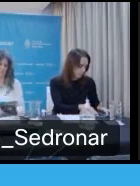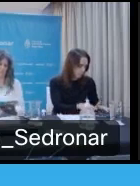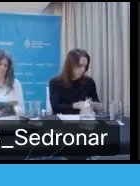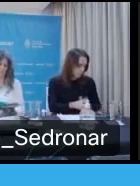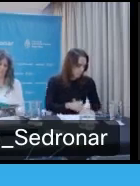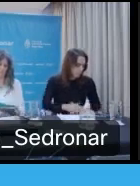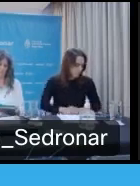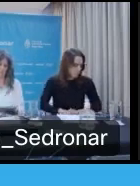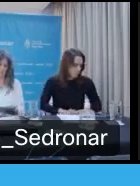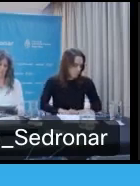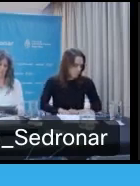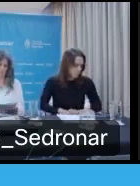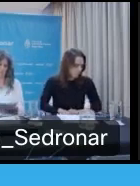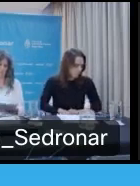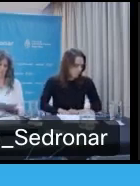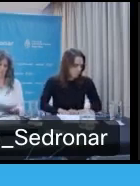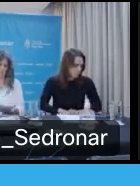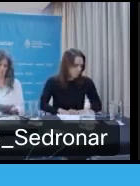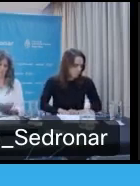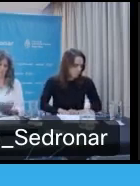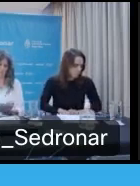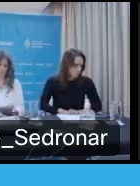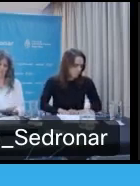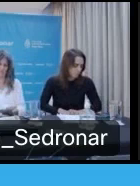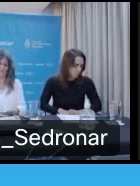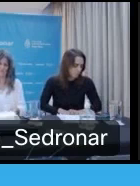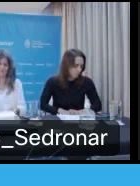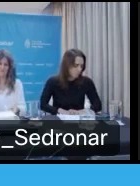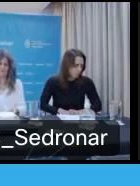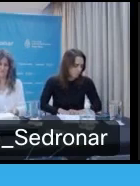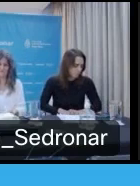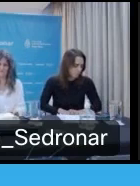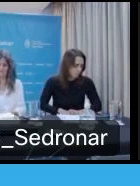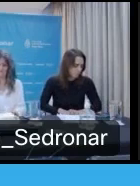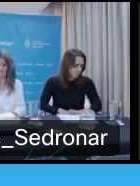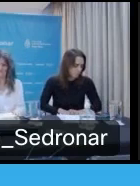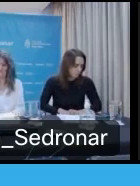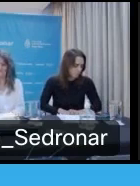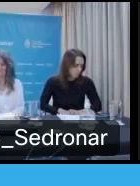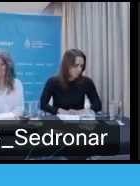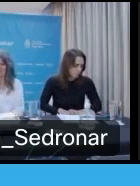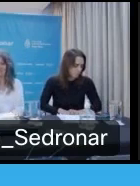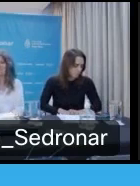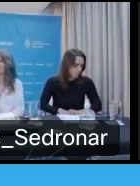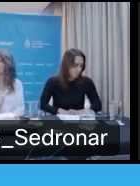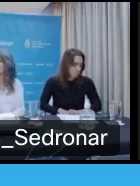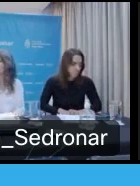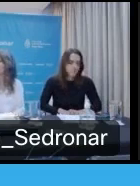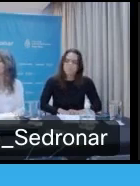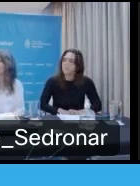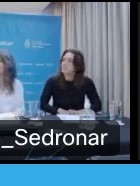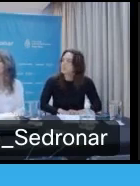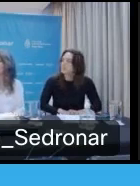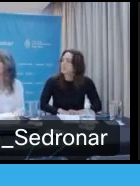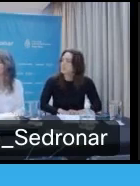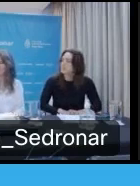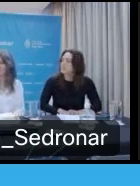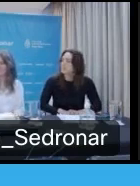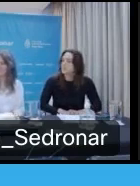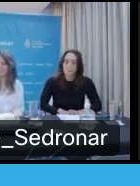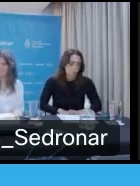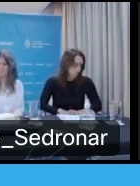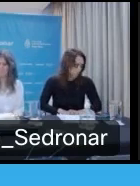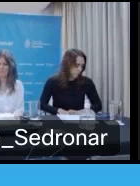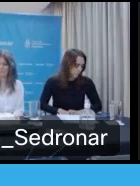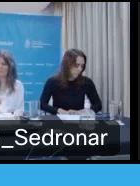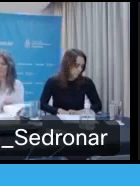quienes sabían de los consumos problemáticos eran los médicos y secundariamente los psicólogos, ¿no? Y había una serie